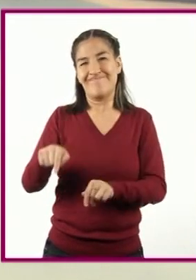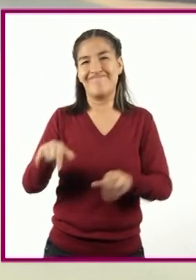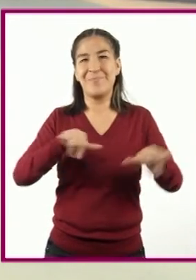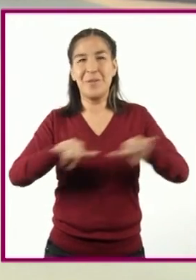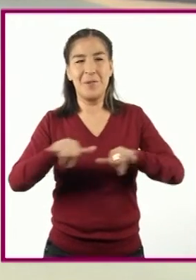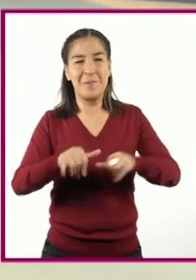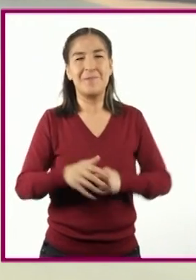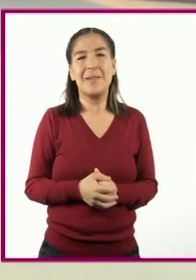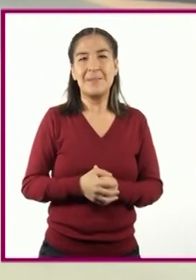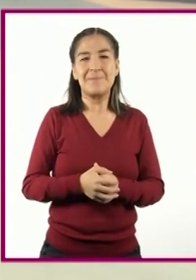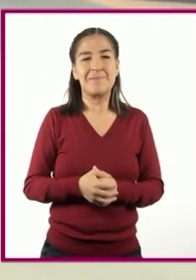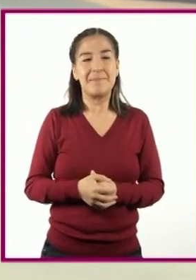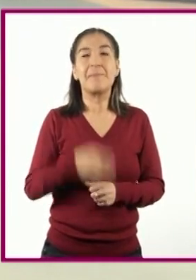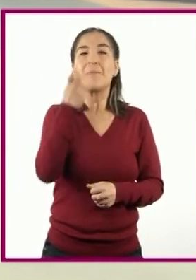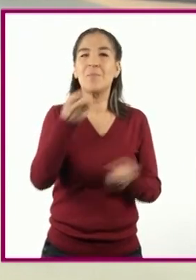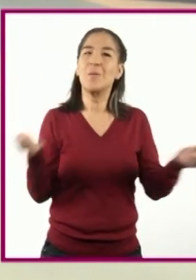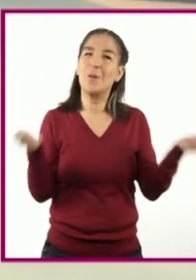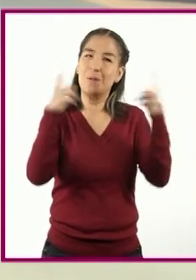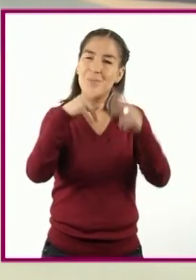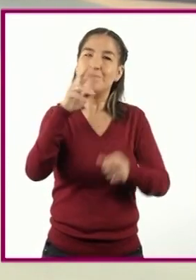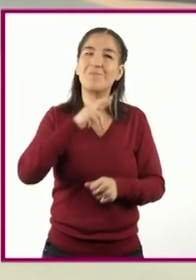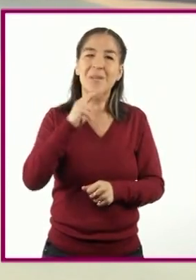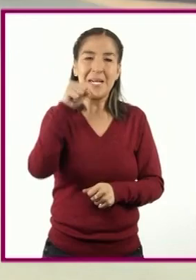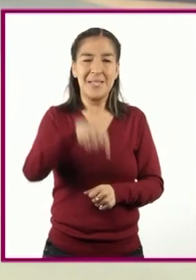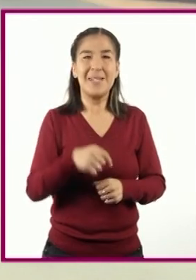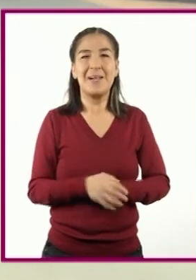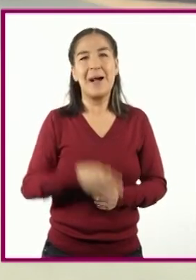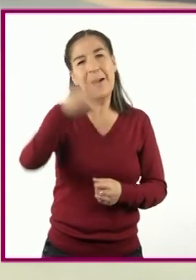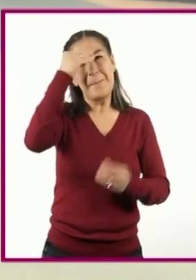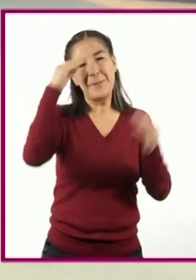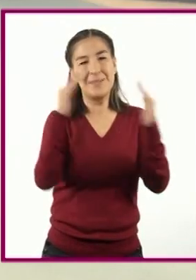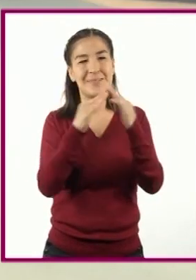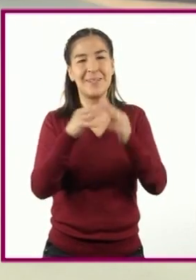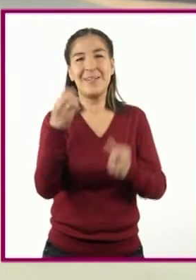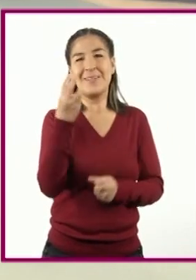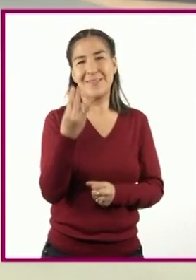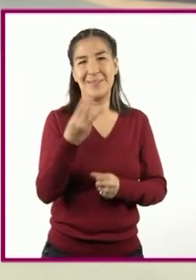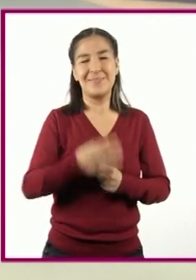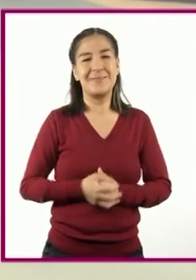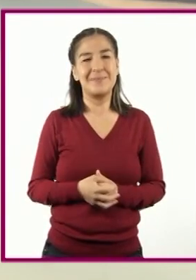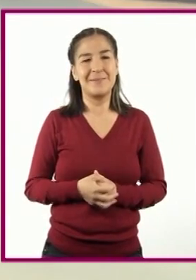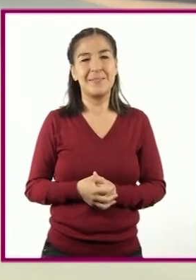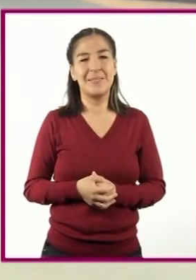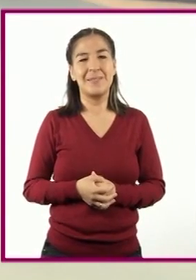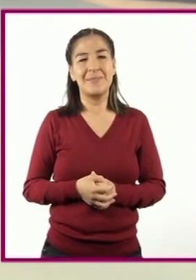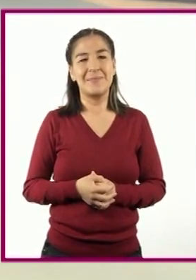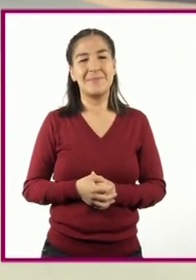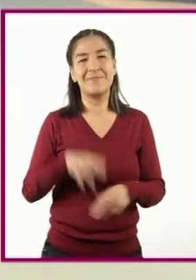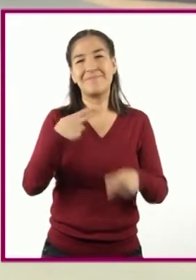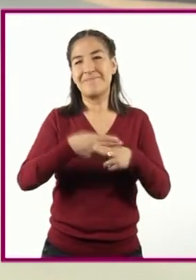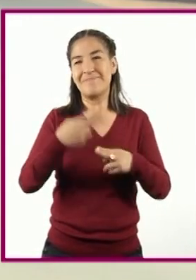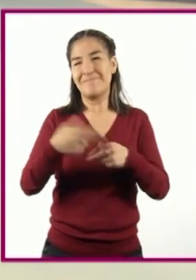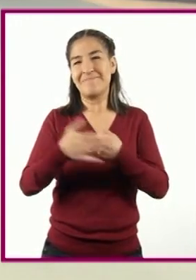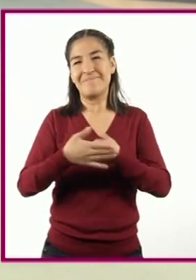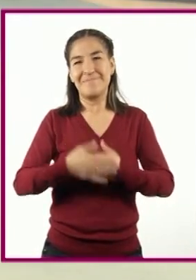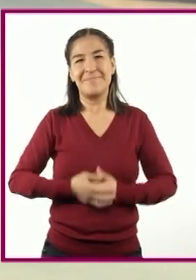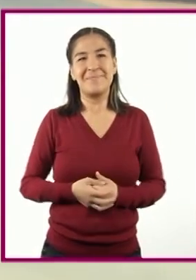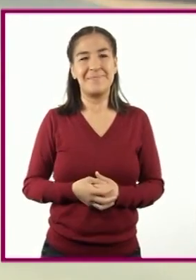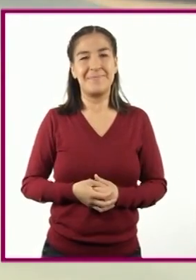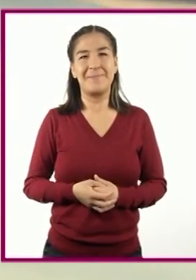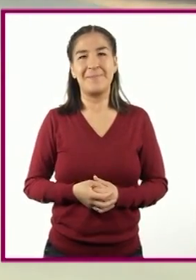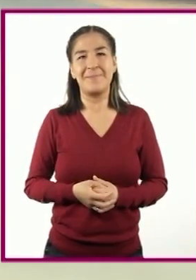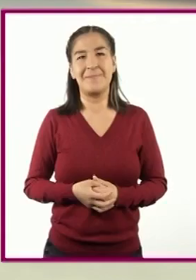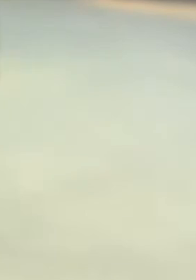geografía. Así que nos vemos pronto aquí, en Aprende en Casa 3. ¡Hasta la próxima!